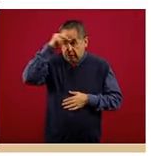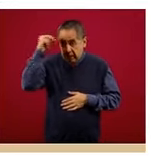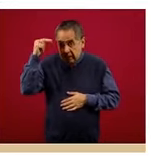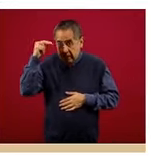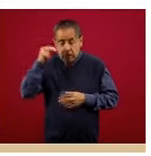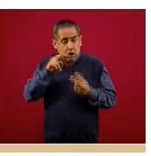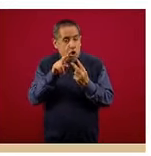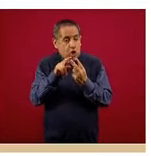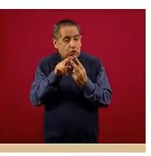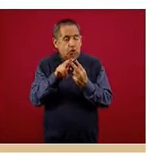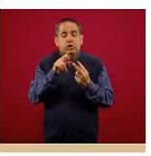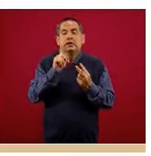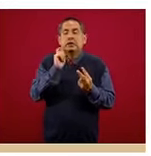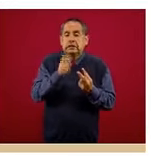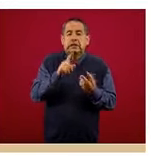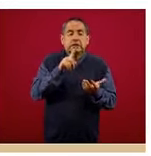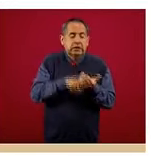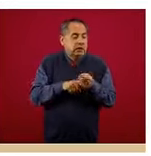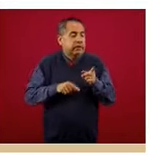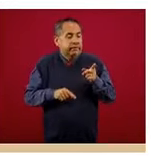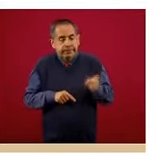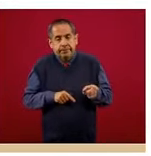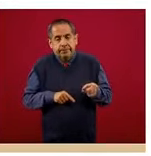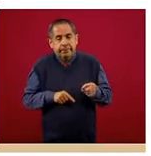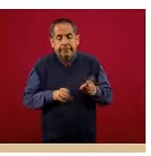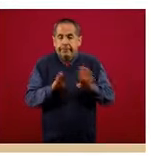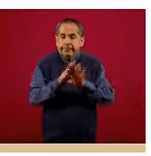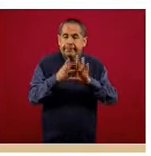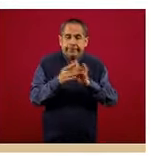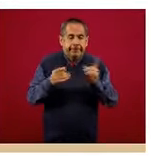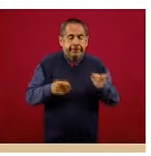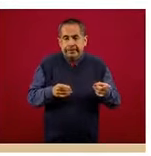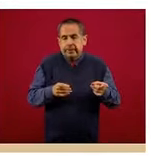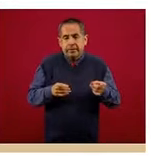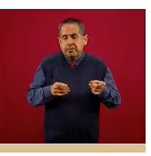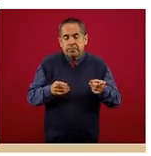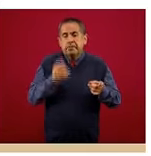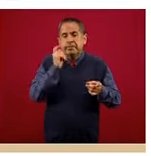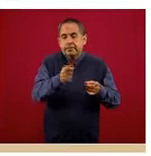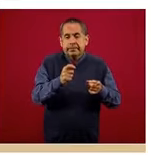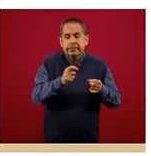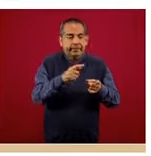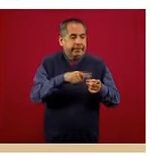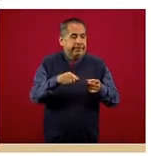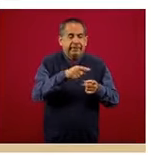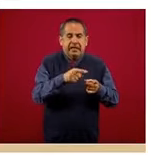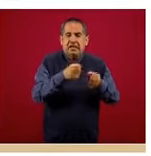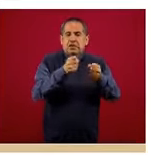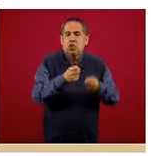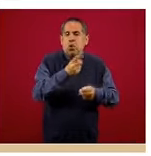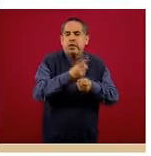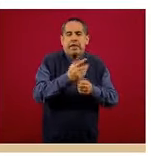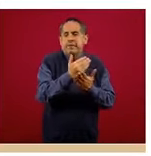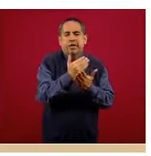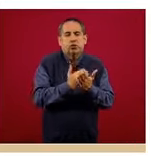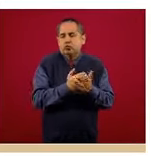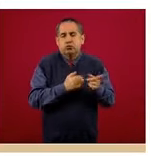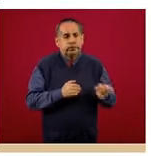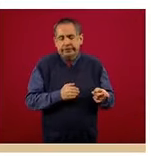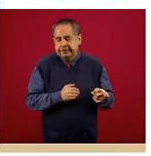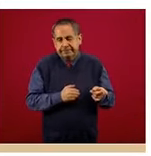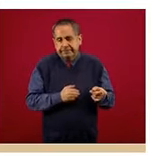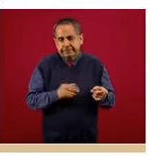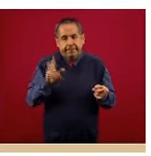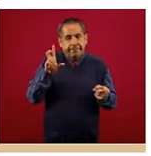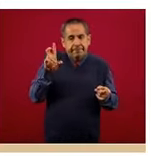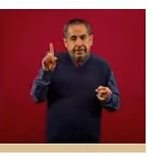son entidades que se han mantenido por debajo de este nivel de seguridad que representa al menos tener